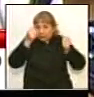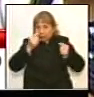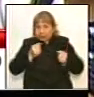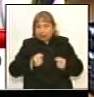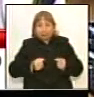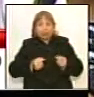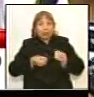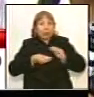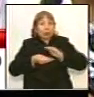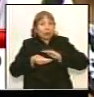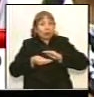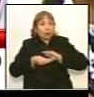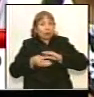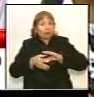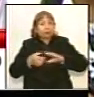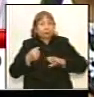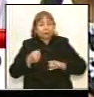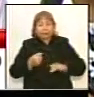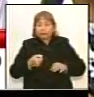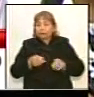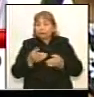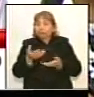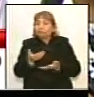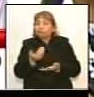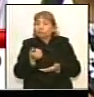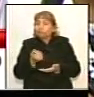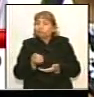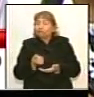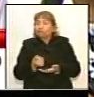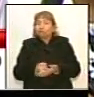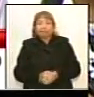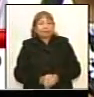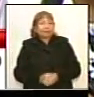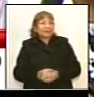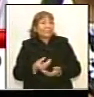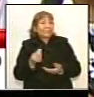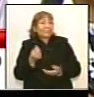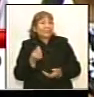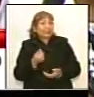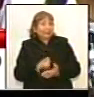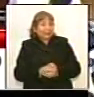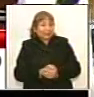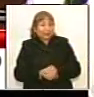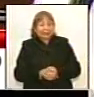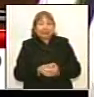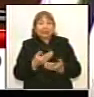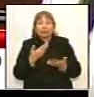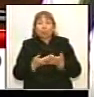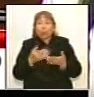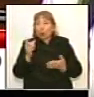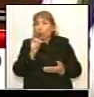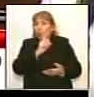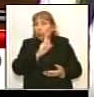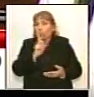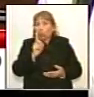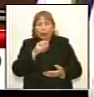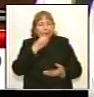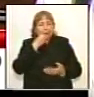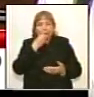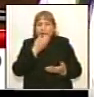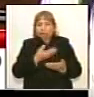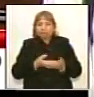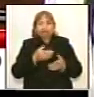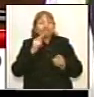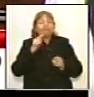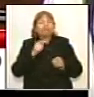delito el recibir dinero, que hoy, al recibirlo de una manera no regular, es solamente una